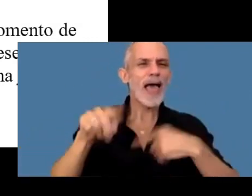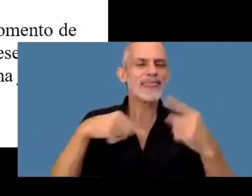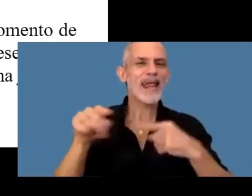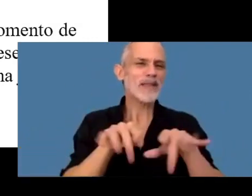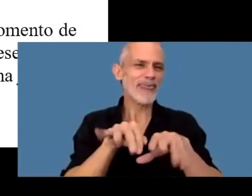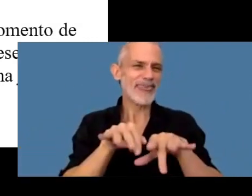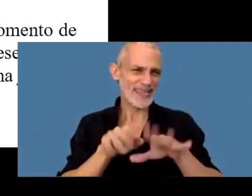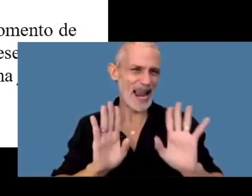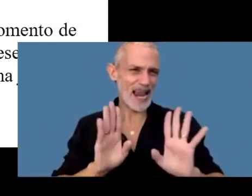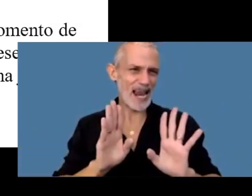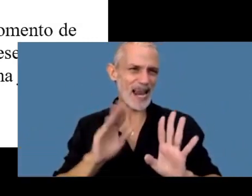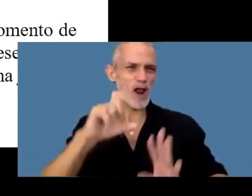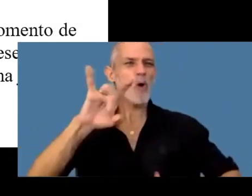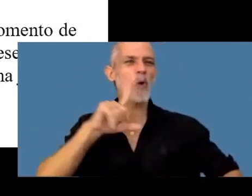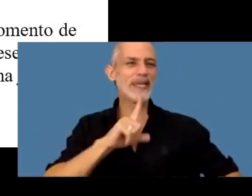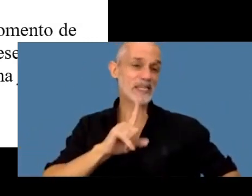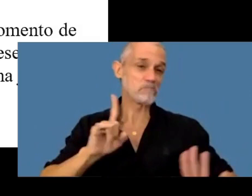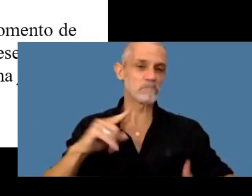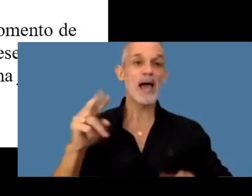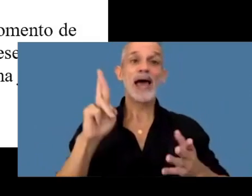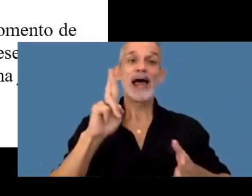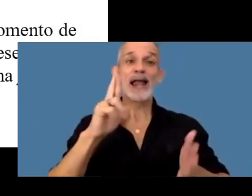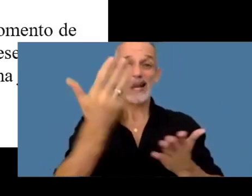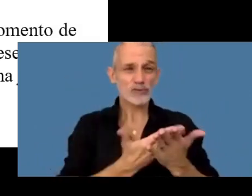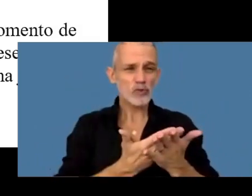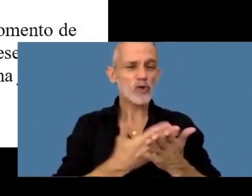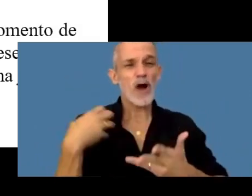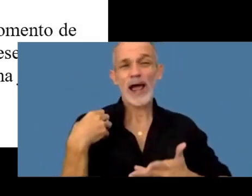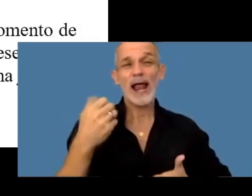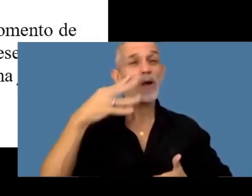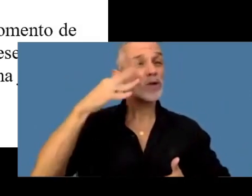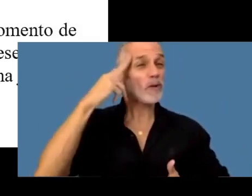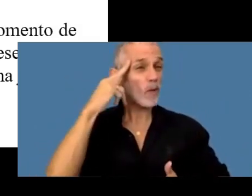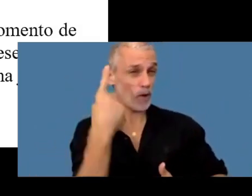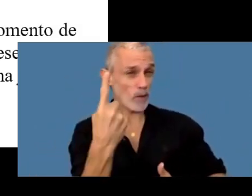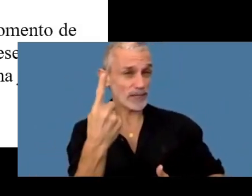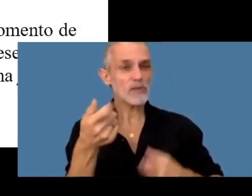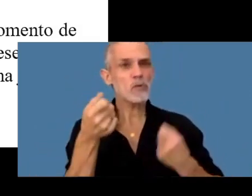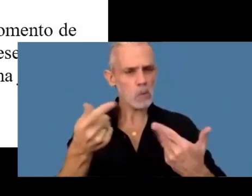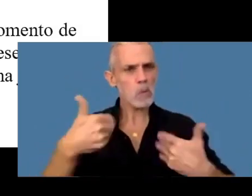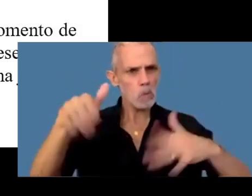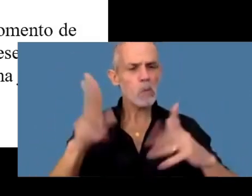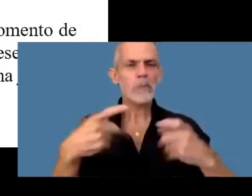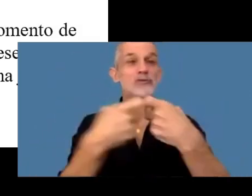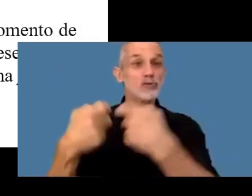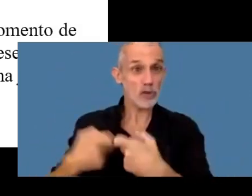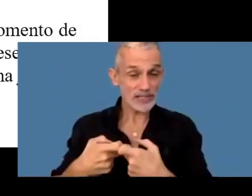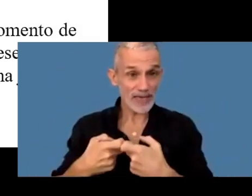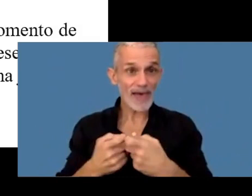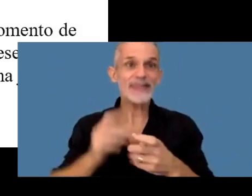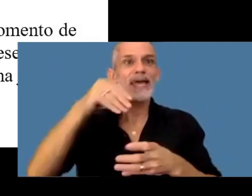Bueno, la Resolución General 4.991 habilita a que las sociedades, incluidas las